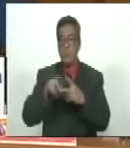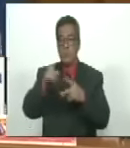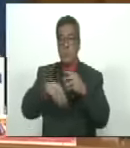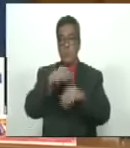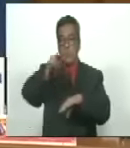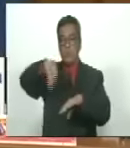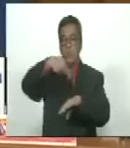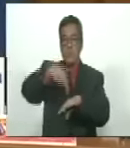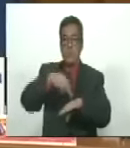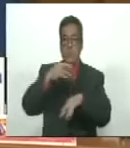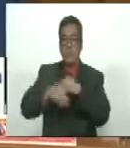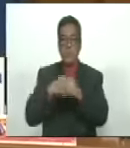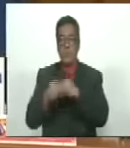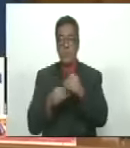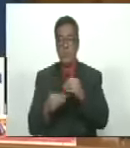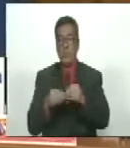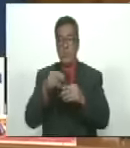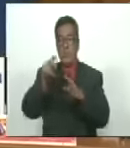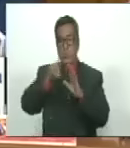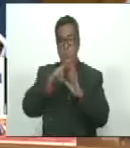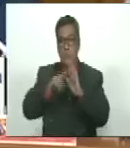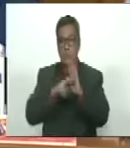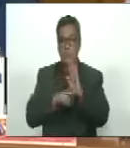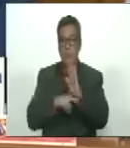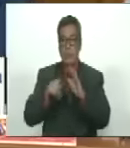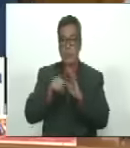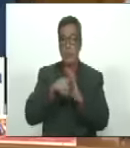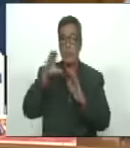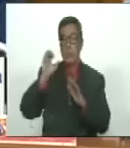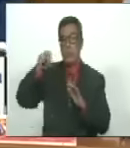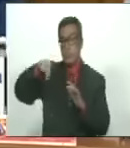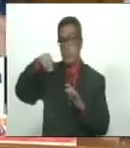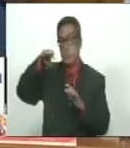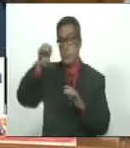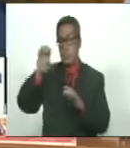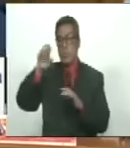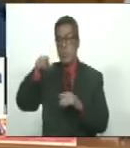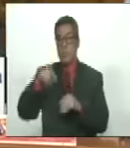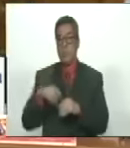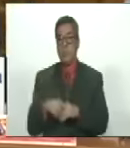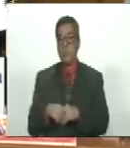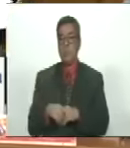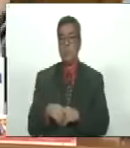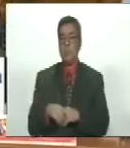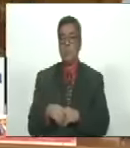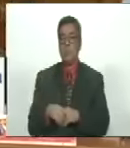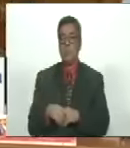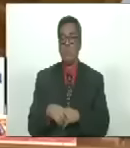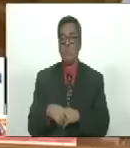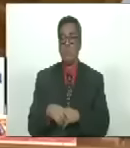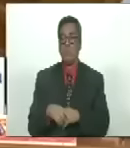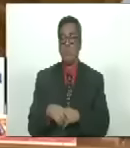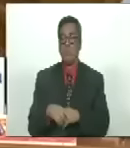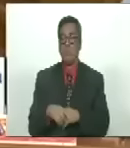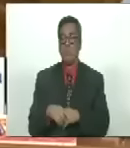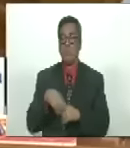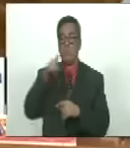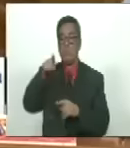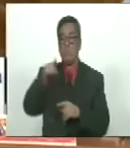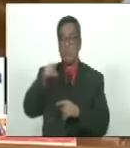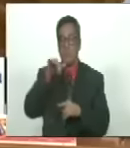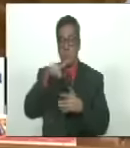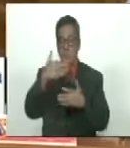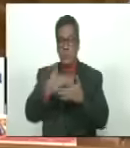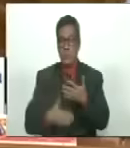circunscripción nacional de conformidad con las normas que dicta el Consejo Nacional Electoral. Bueno, este